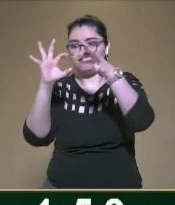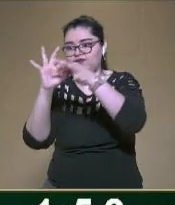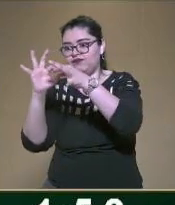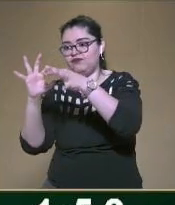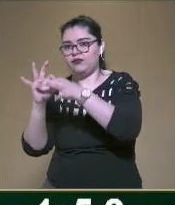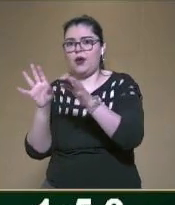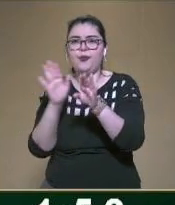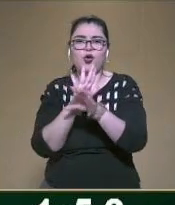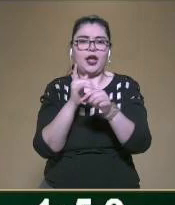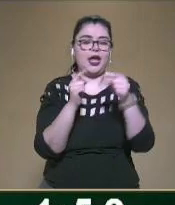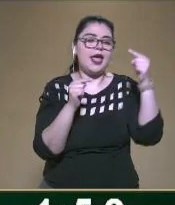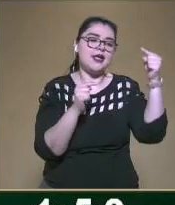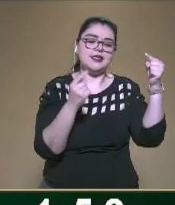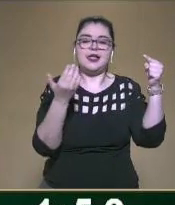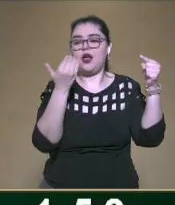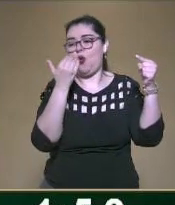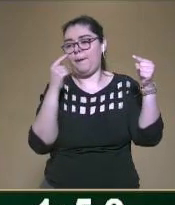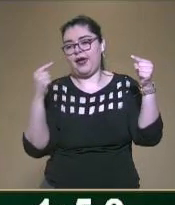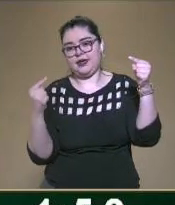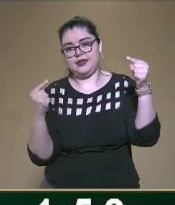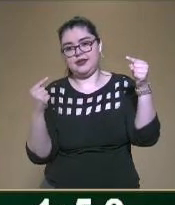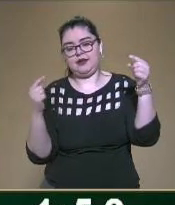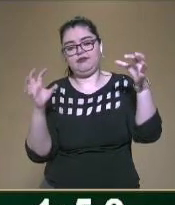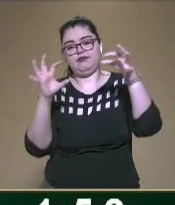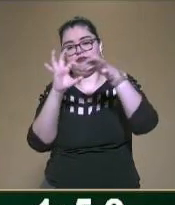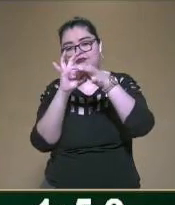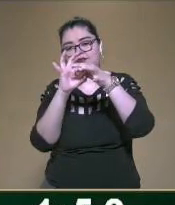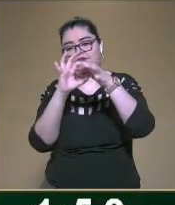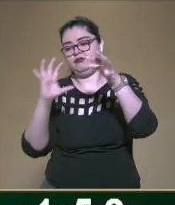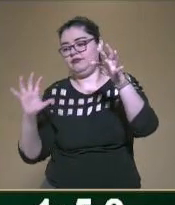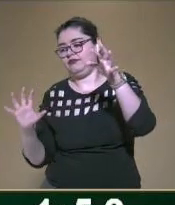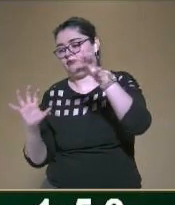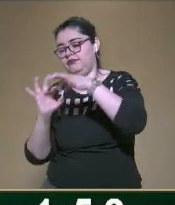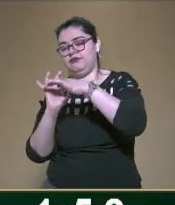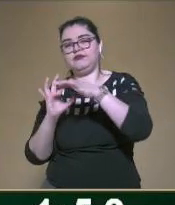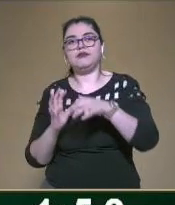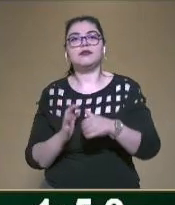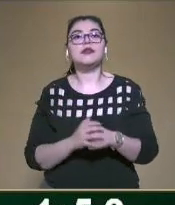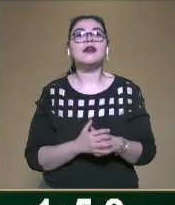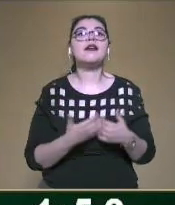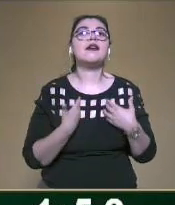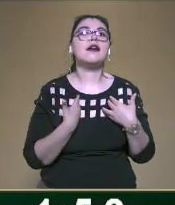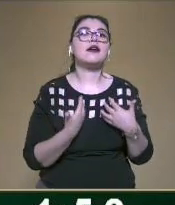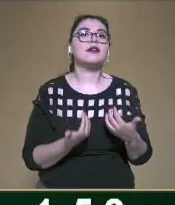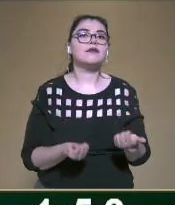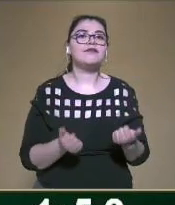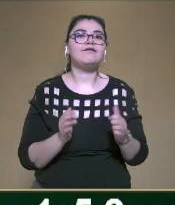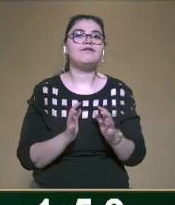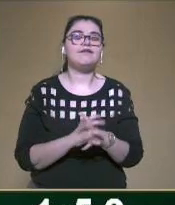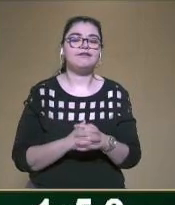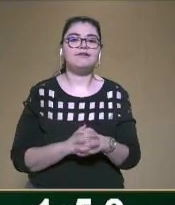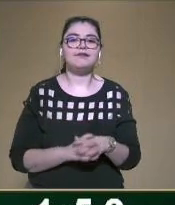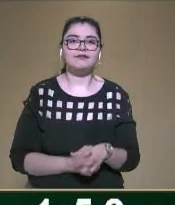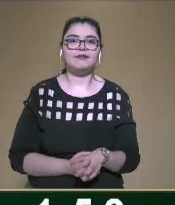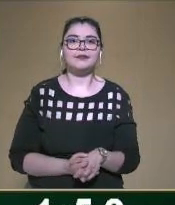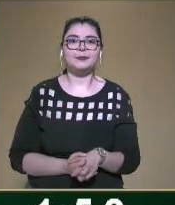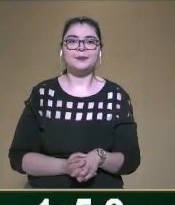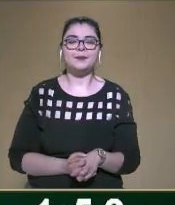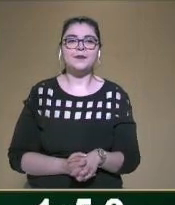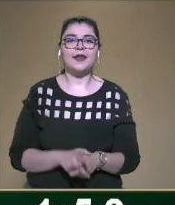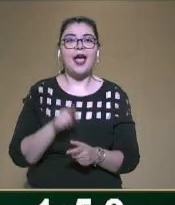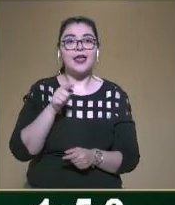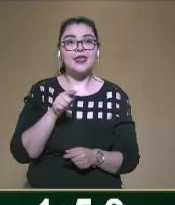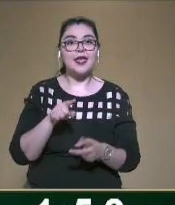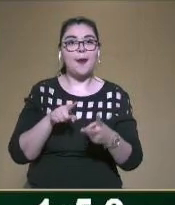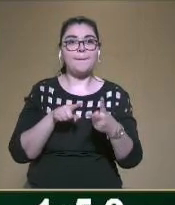hongos, las bacterias, lo último que queda de ese organismo que fue comido o consumido. Muy bien, aquí empezamos